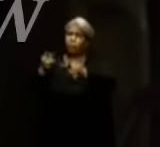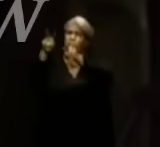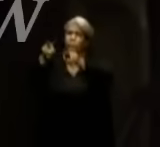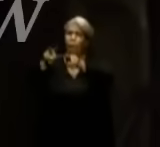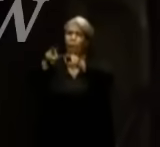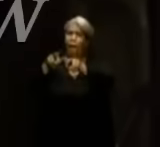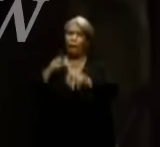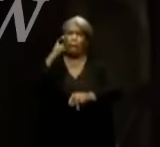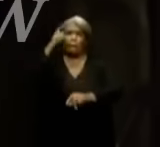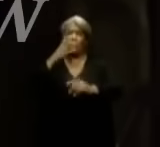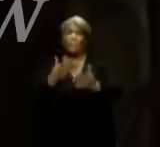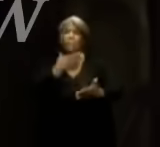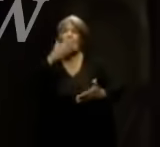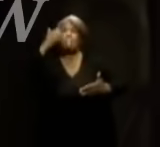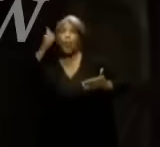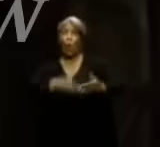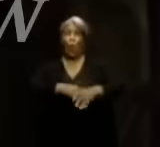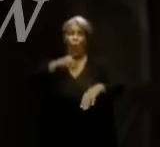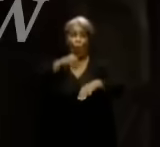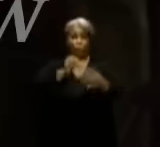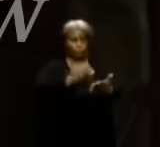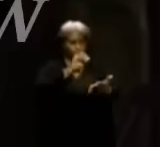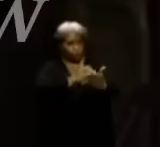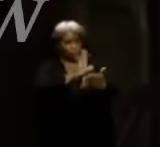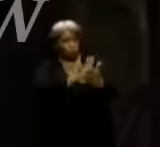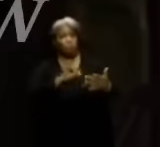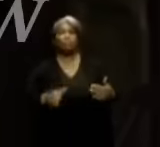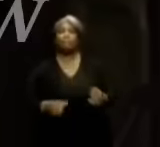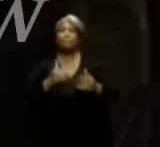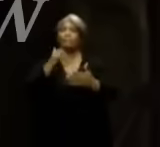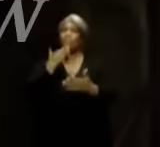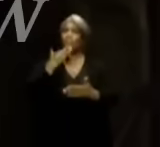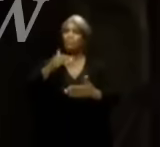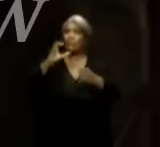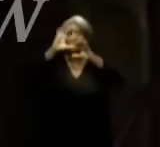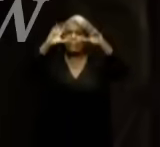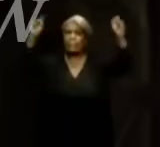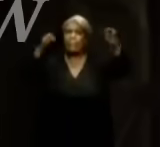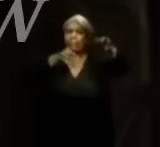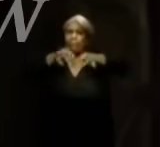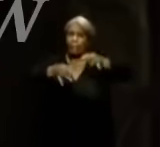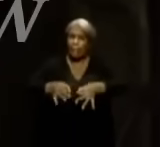mejoría mucho mayor para nuestro país. Gracias, como ha dicho el presidente en